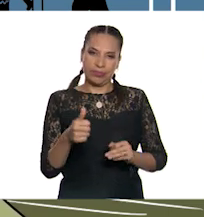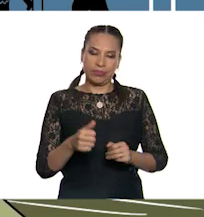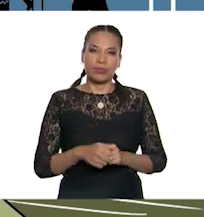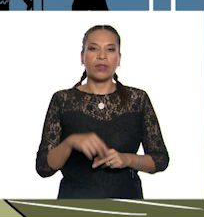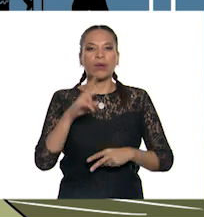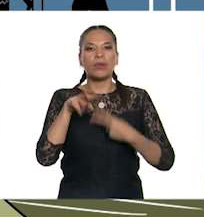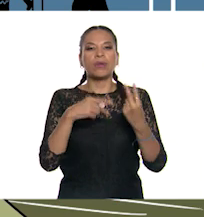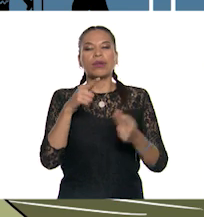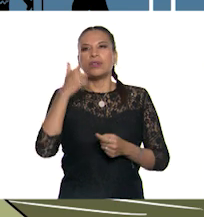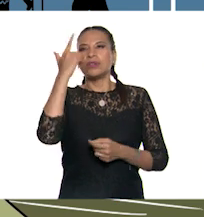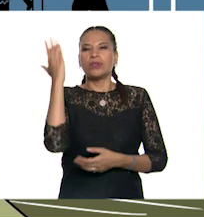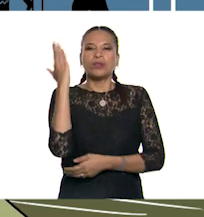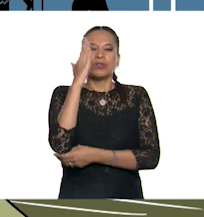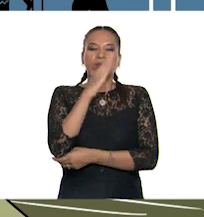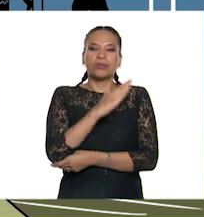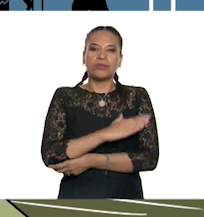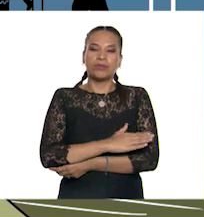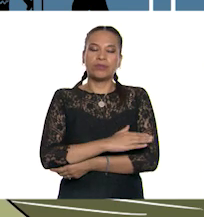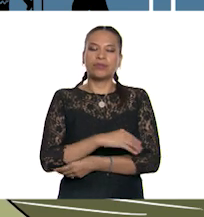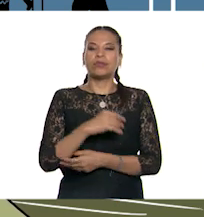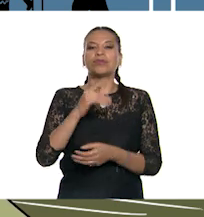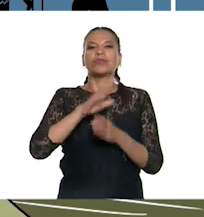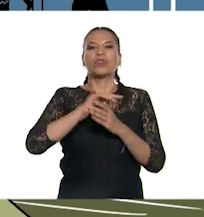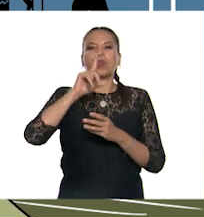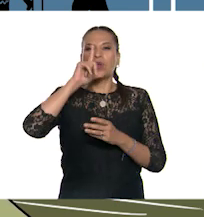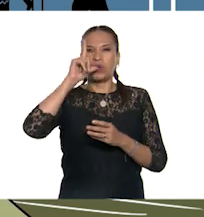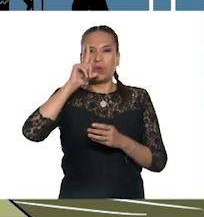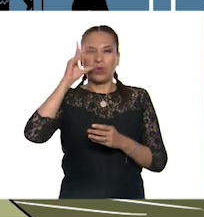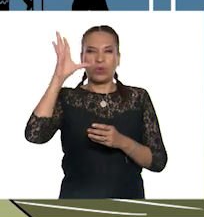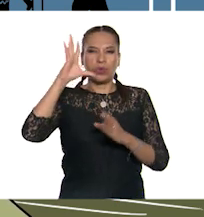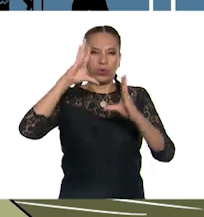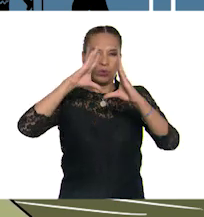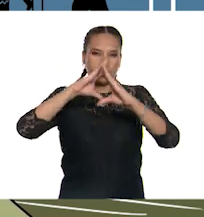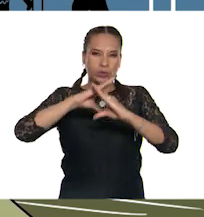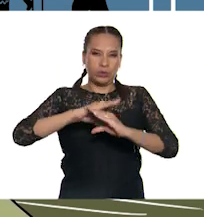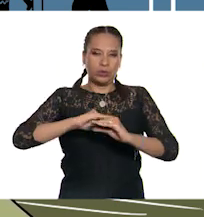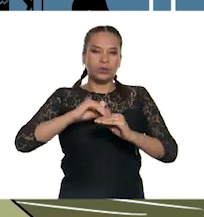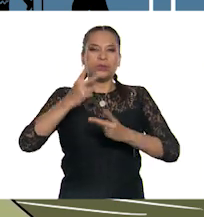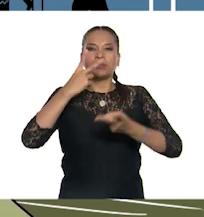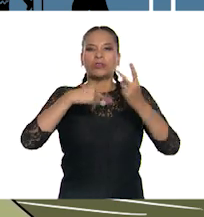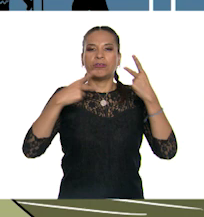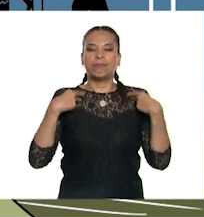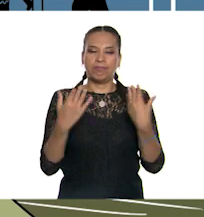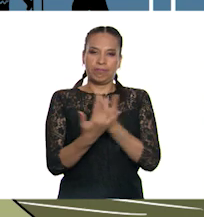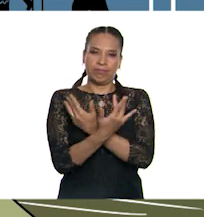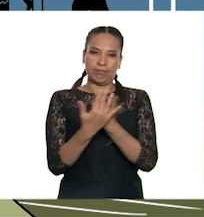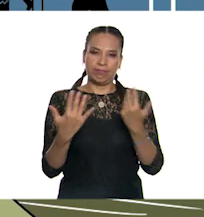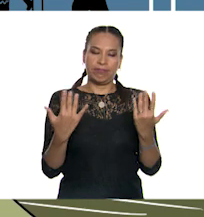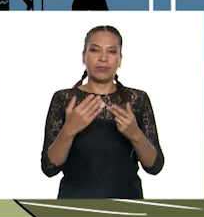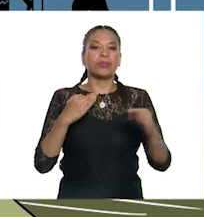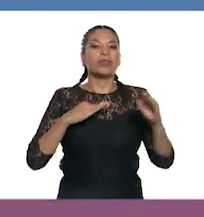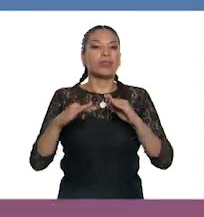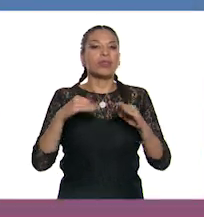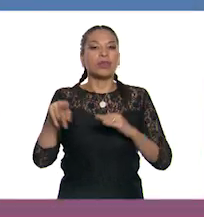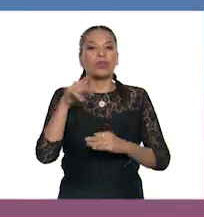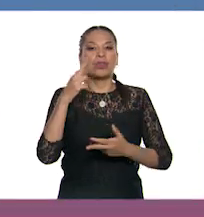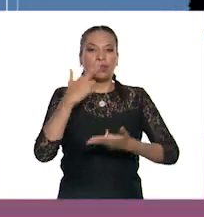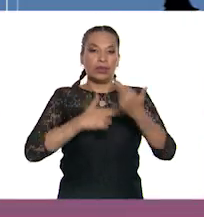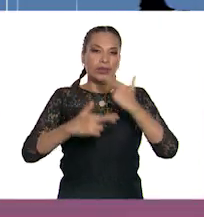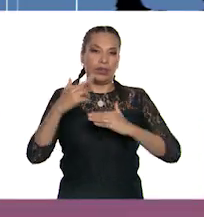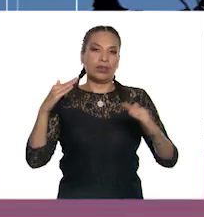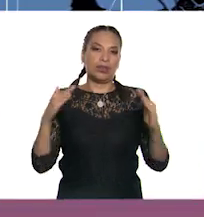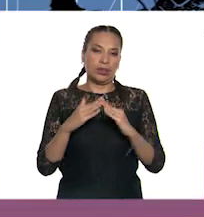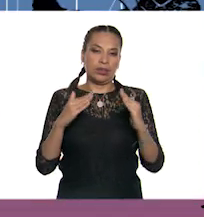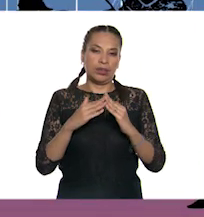Se acercaba la noche y a la triste luz del crepúsculo circulaba la gente. Los trabajadores regresaban a